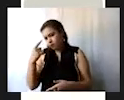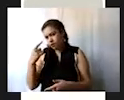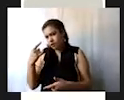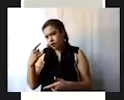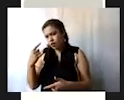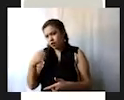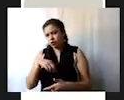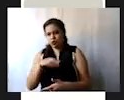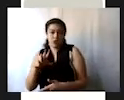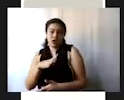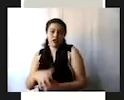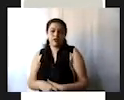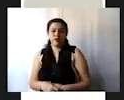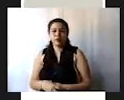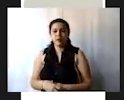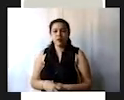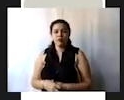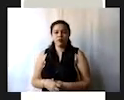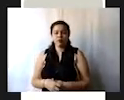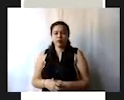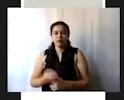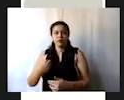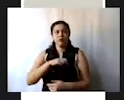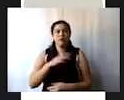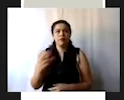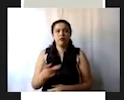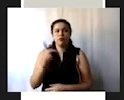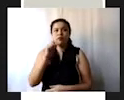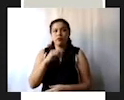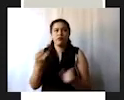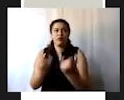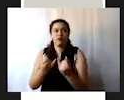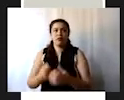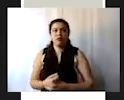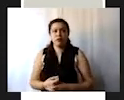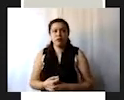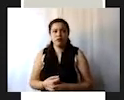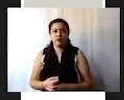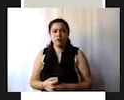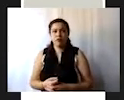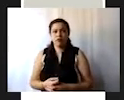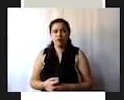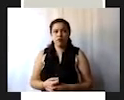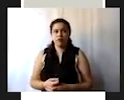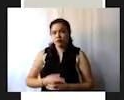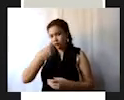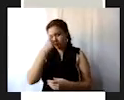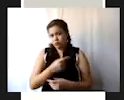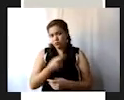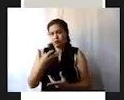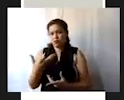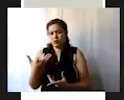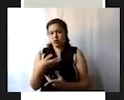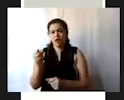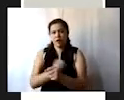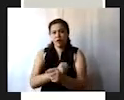contamos. Y pues bueno, también preguntarse qué mecanismos de procuración conozco o bien pongo en